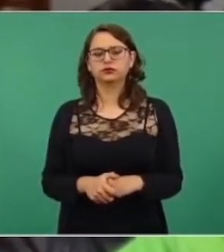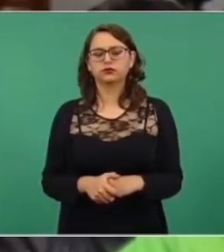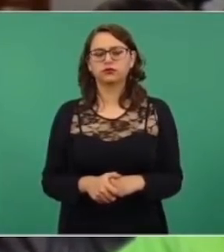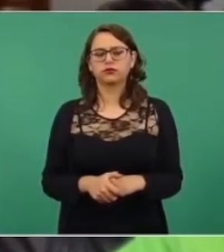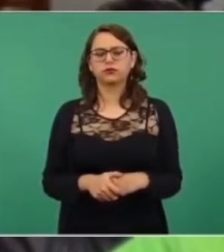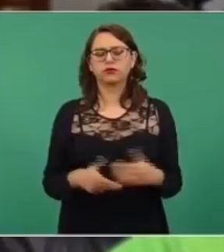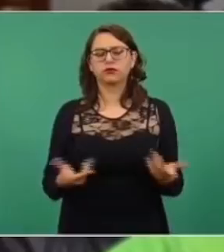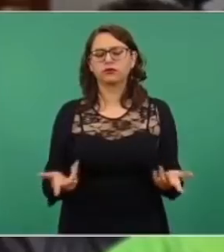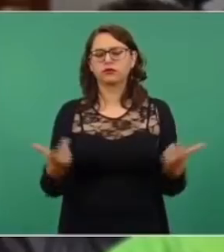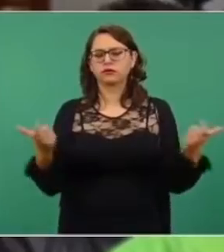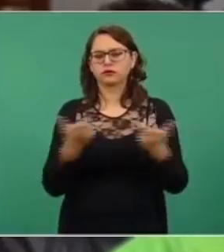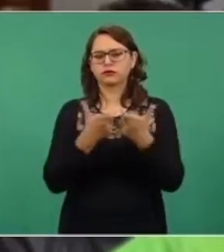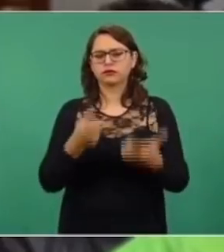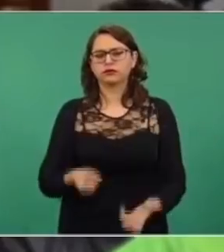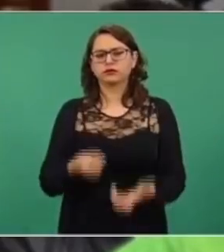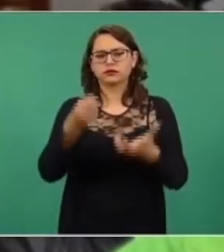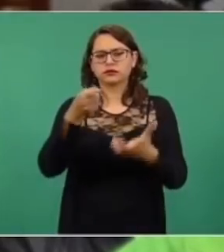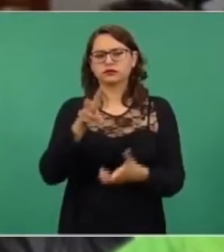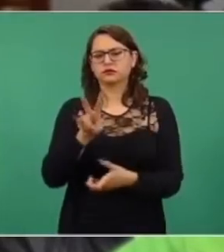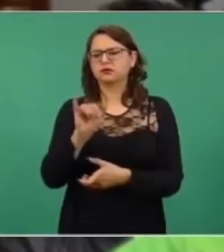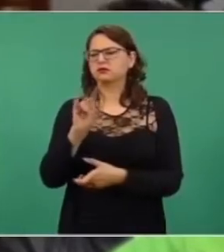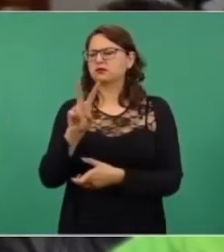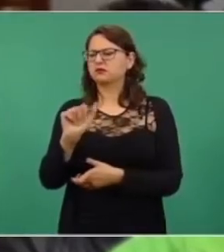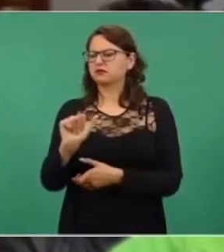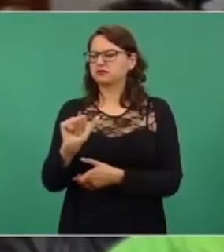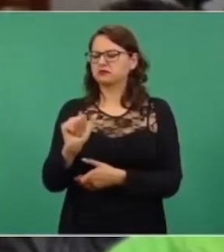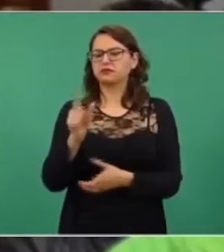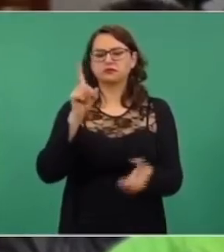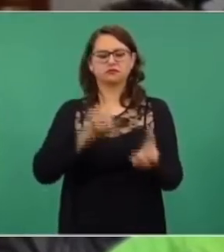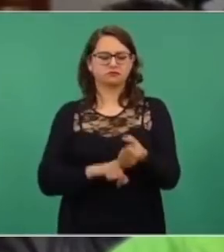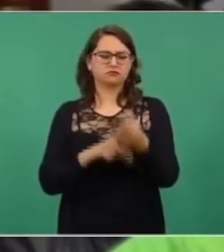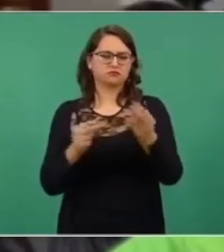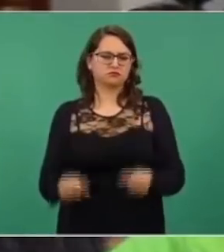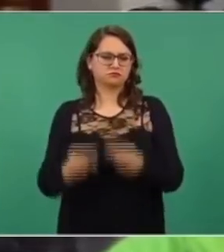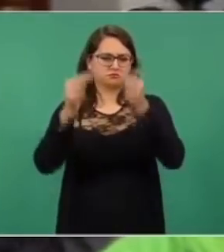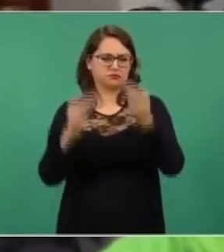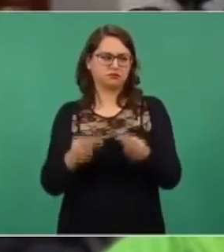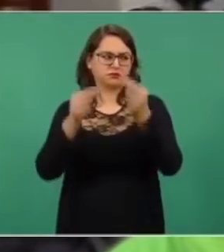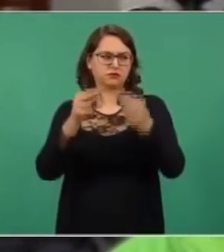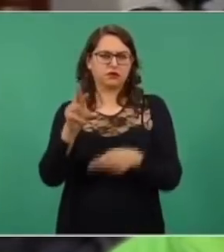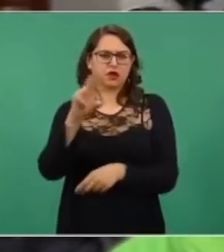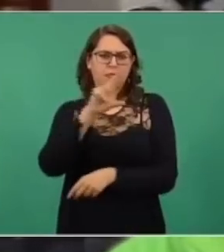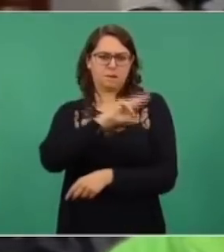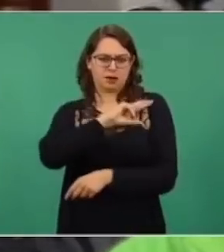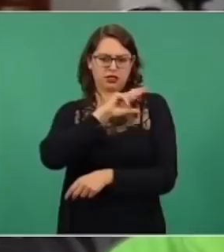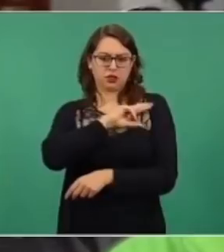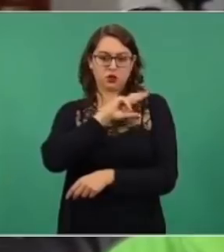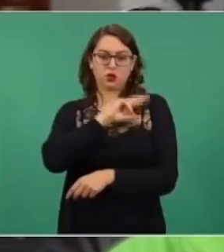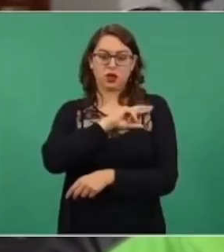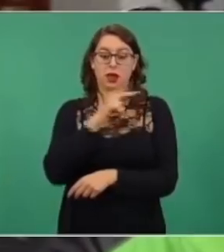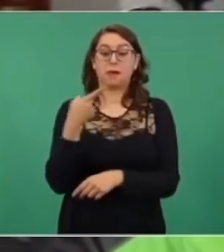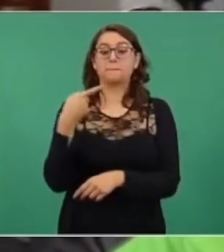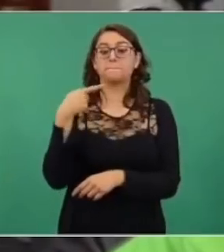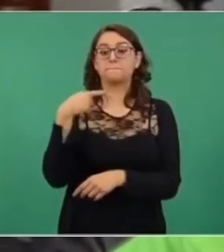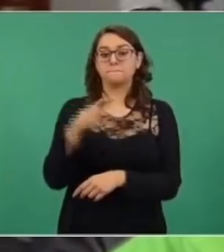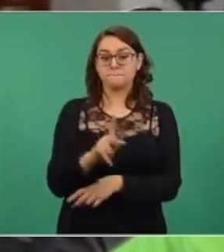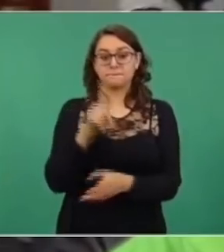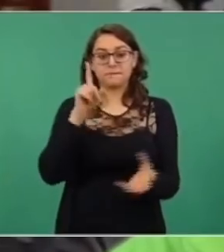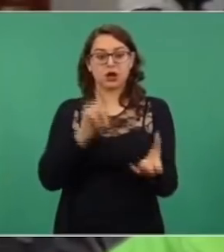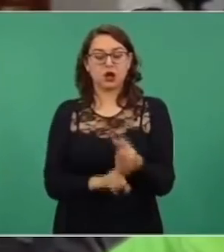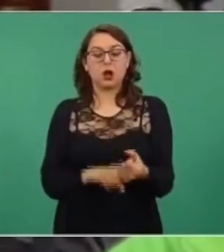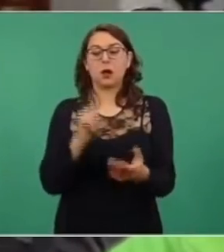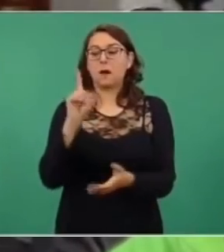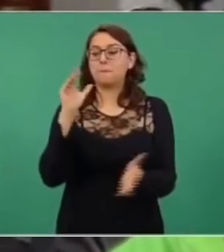Viva, como muchos, es un negocio privado, pero como pocos posee un capital de alrededor de